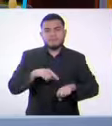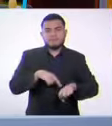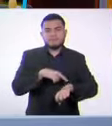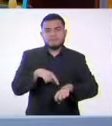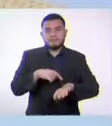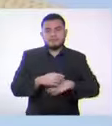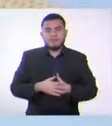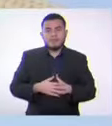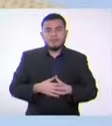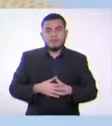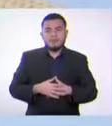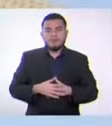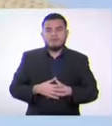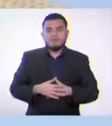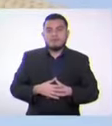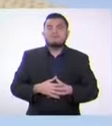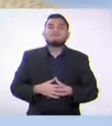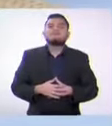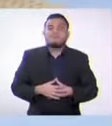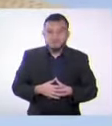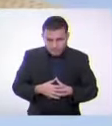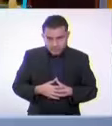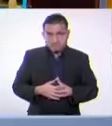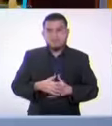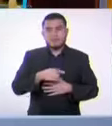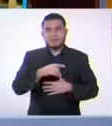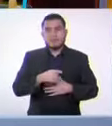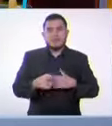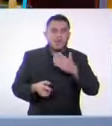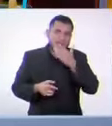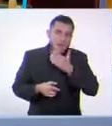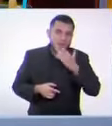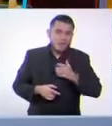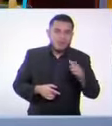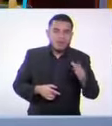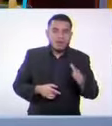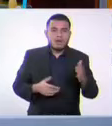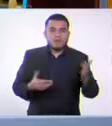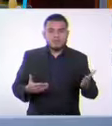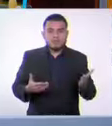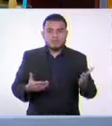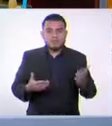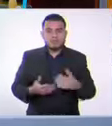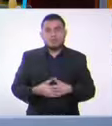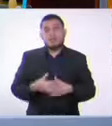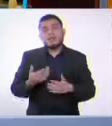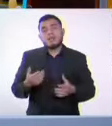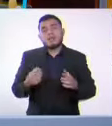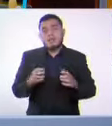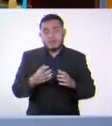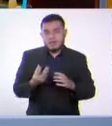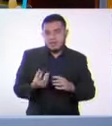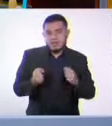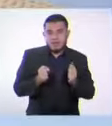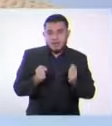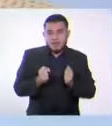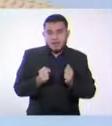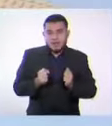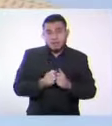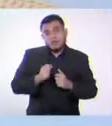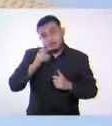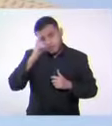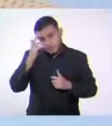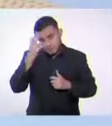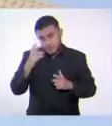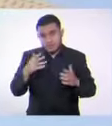horas? Así es, esta agua pasará a ser hielo, es decir, que se